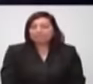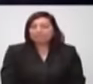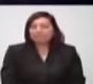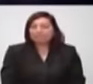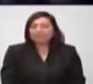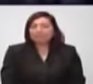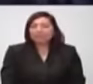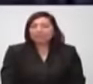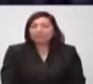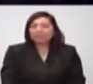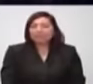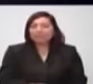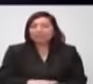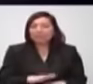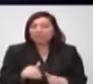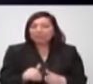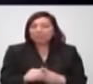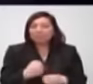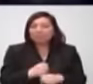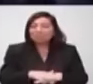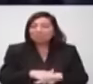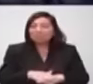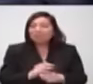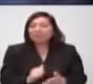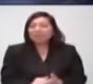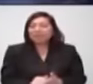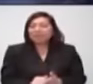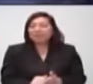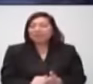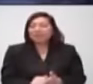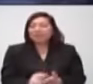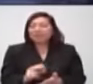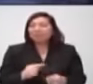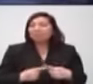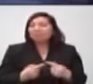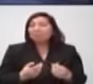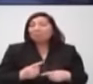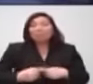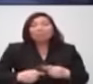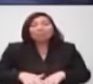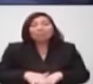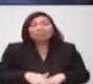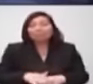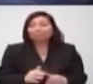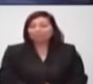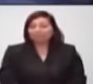Y sobre todo, armar un plan maestro, y no que venga una próxima gestión